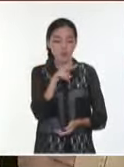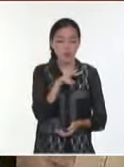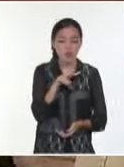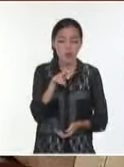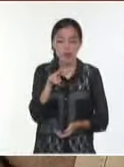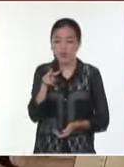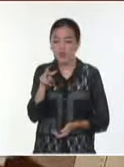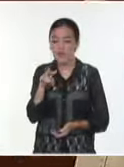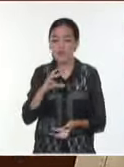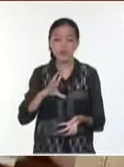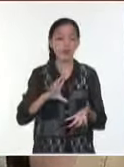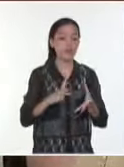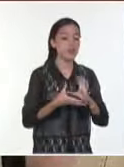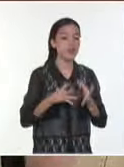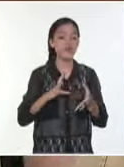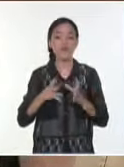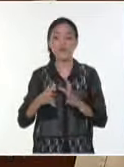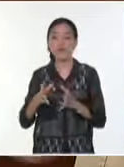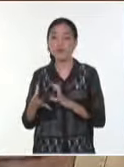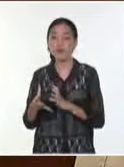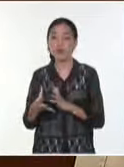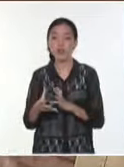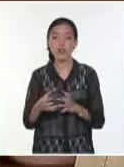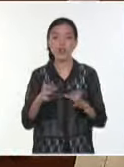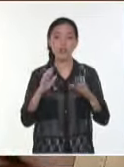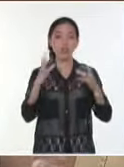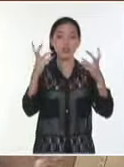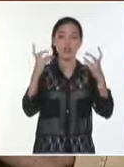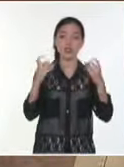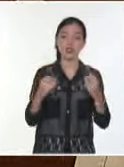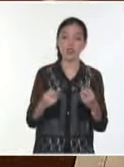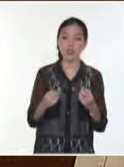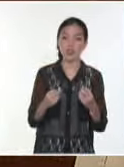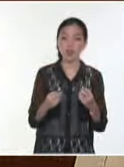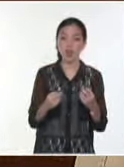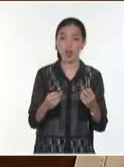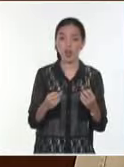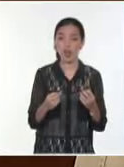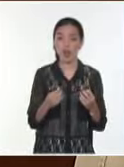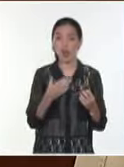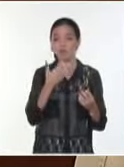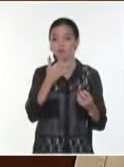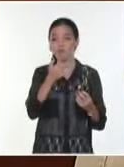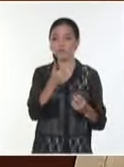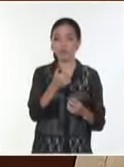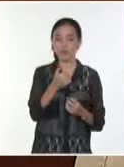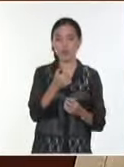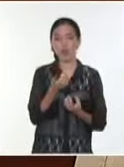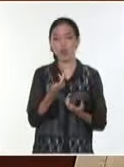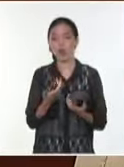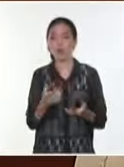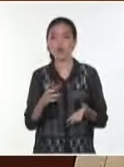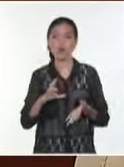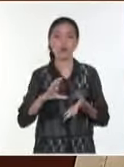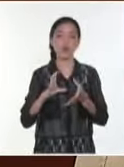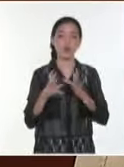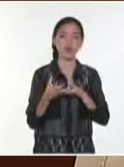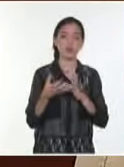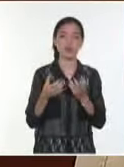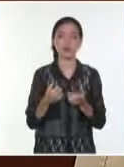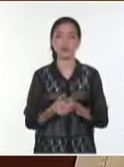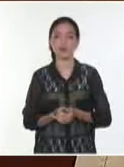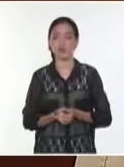sigue pasando, que ese resultado positivo no encuentre un mecanismo de gestión que sea extendido. Y eso lo conecto mucho con algo que decía